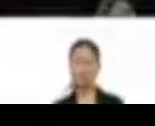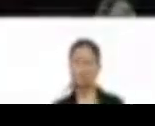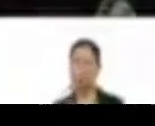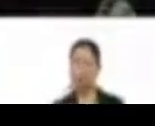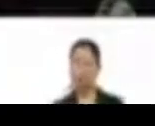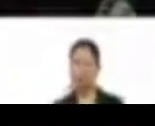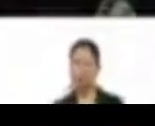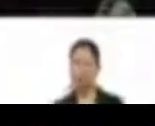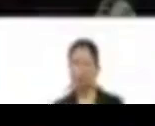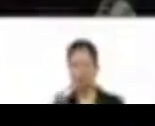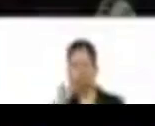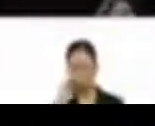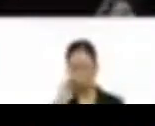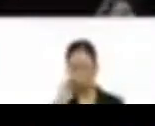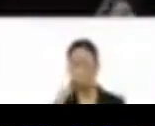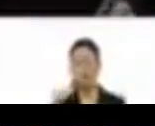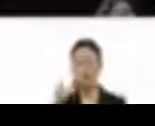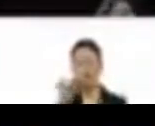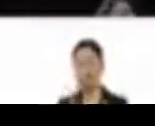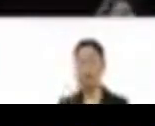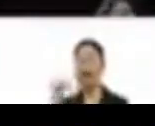una iniciativa.